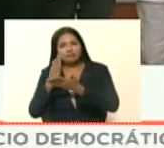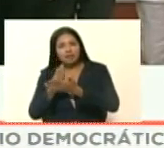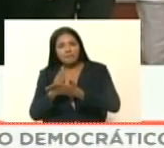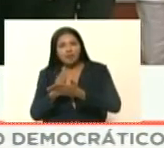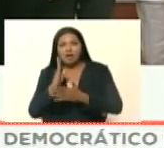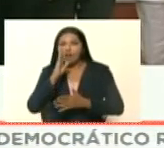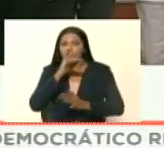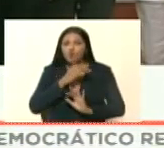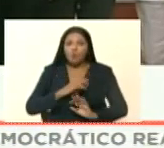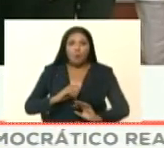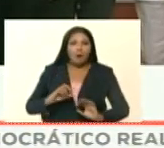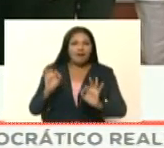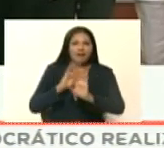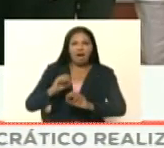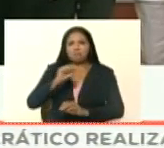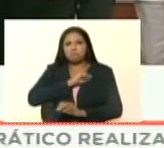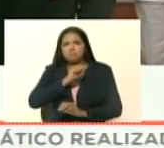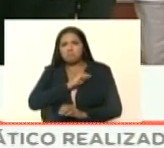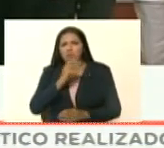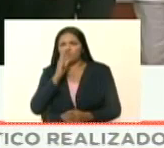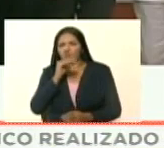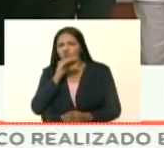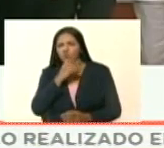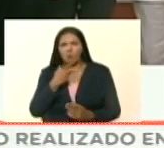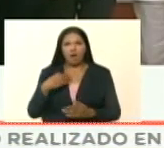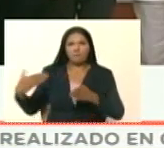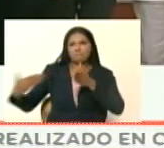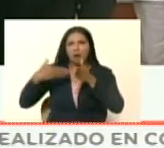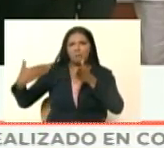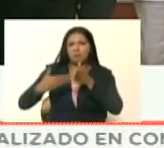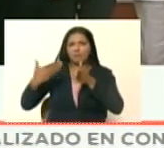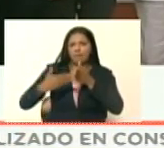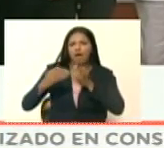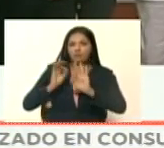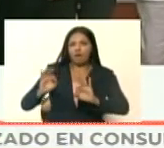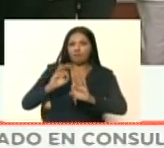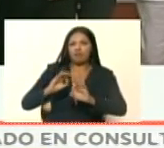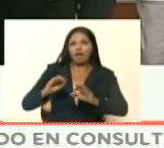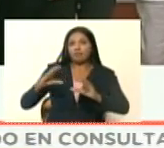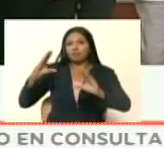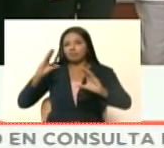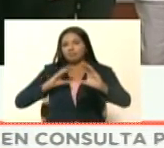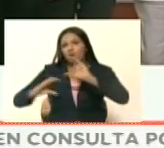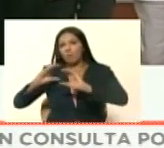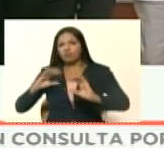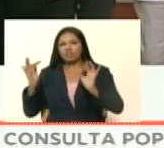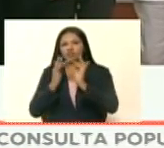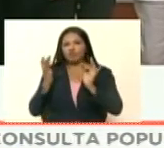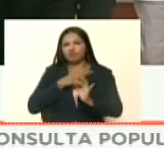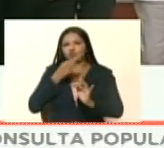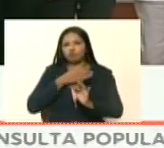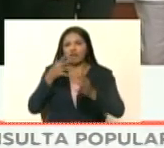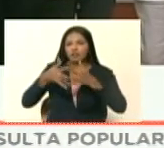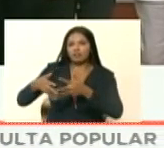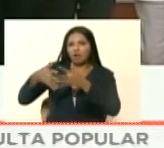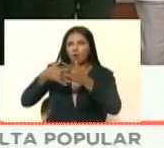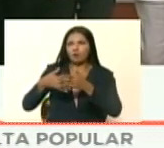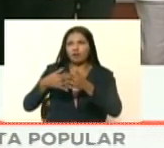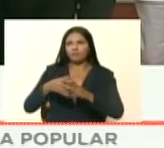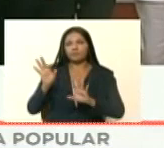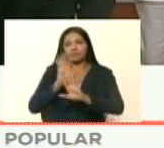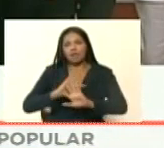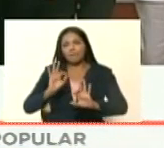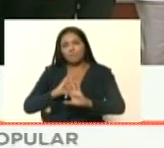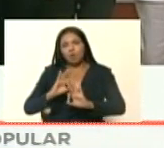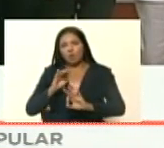ningún tipo de temor ante los ataques, ni de los medios de comunicación estadounidenses, ni